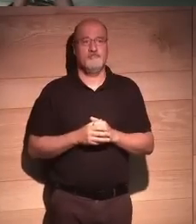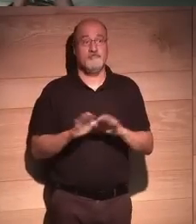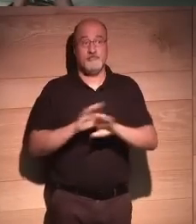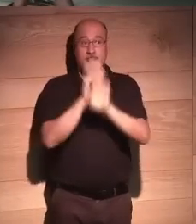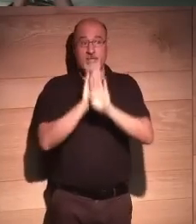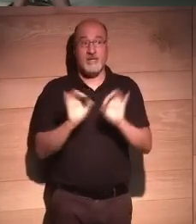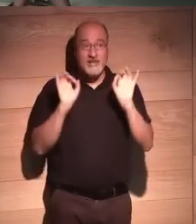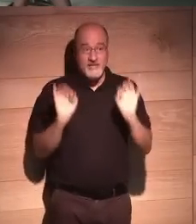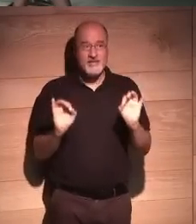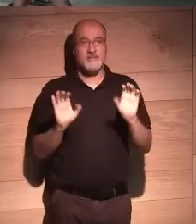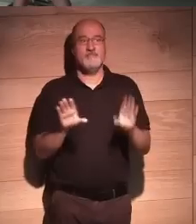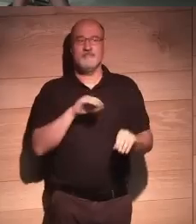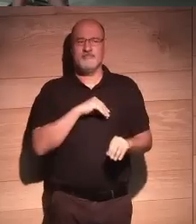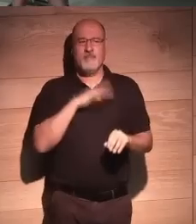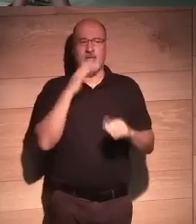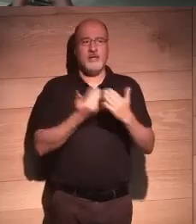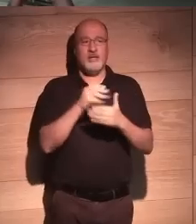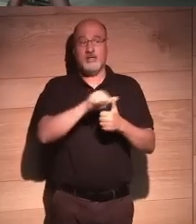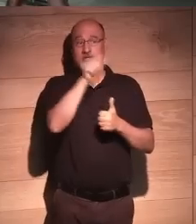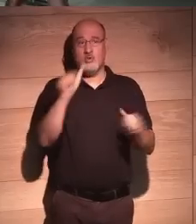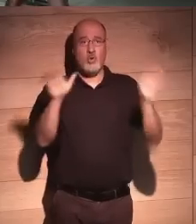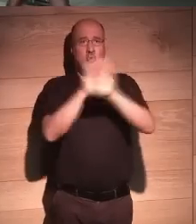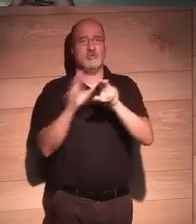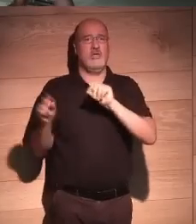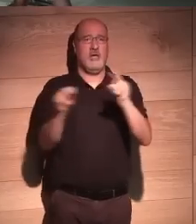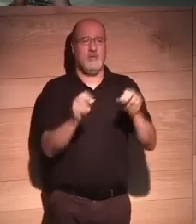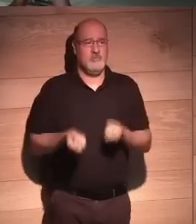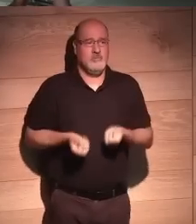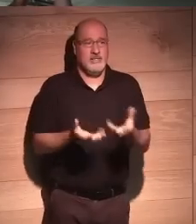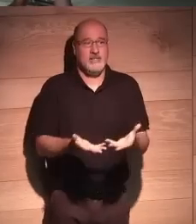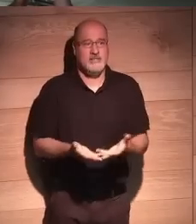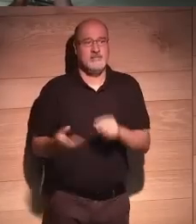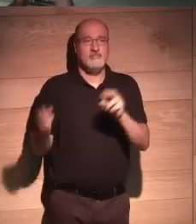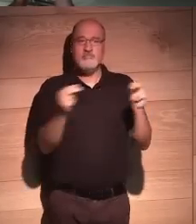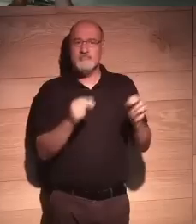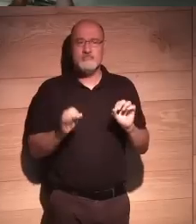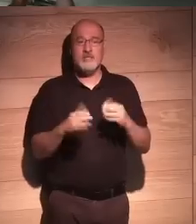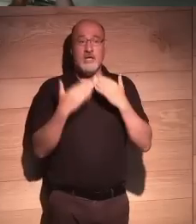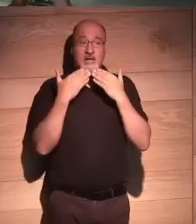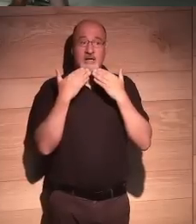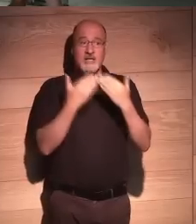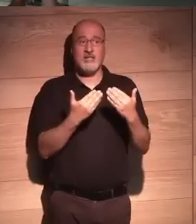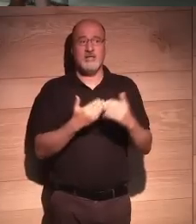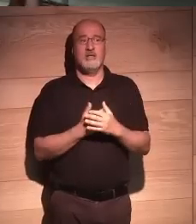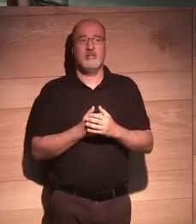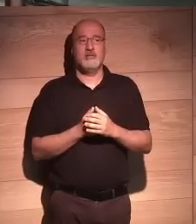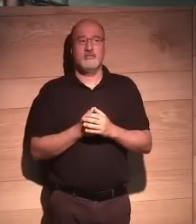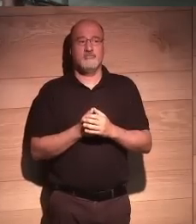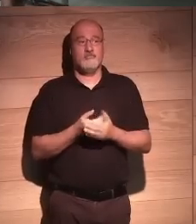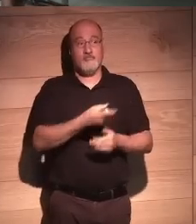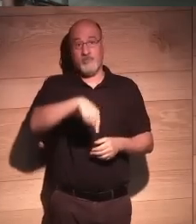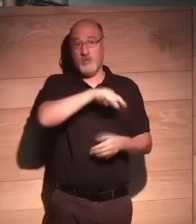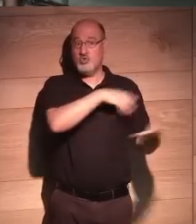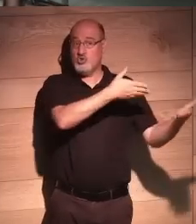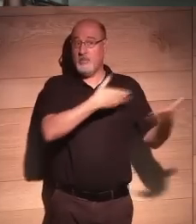Tenemos que acabar. Una lástima porque estaríamos toda la noche dialogando. Yo quiero agradecerle especialmente a